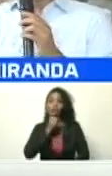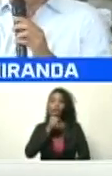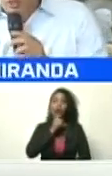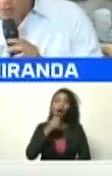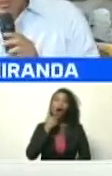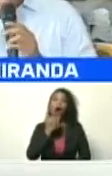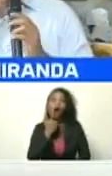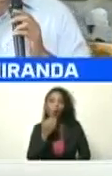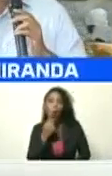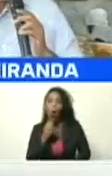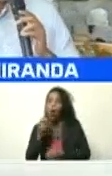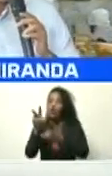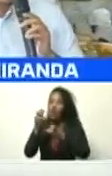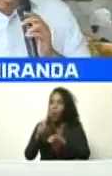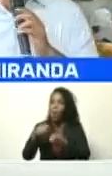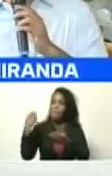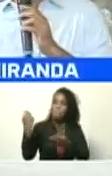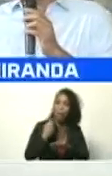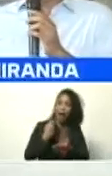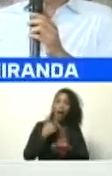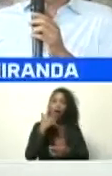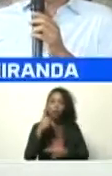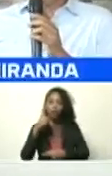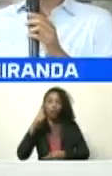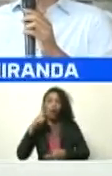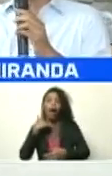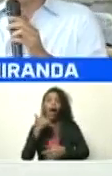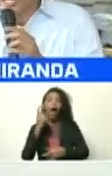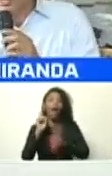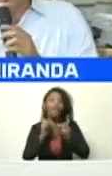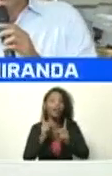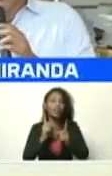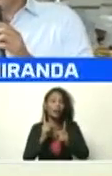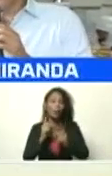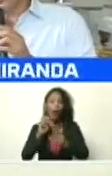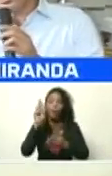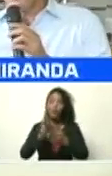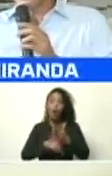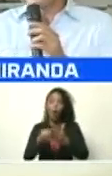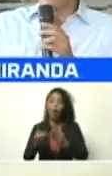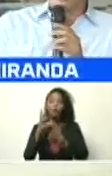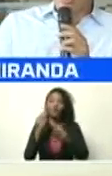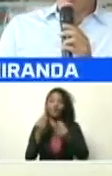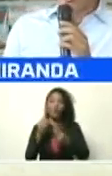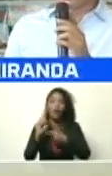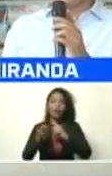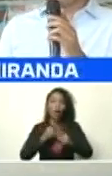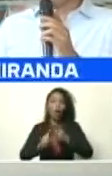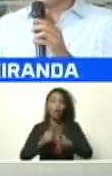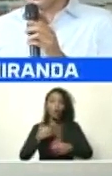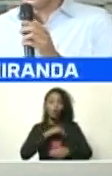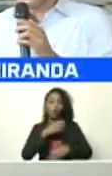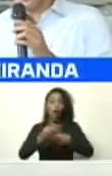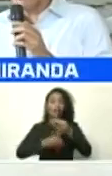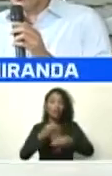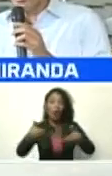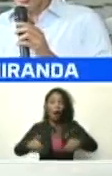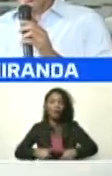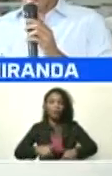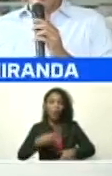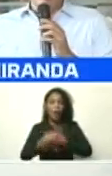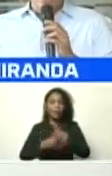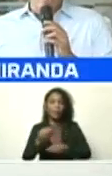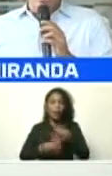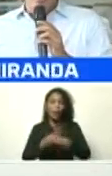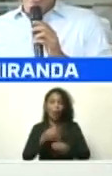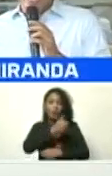no haya cobro de comisiones en esos trámites, incluso a veces para exonerar muchos de esos trámites. Estamos haciendo un esfuerzo también, presidente, creamos